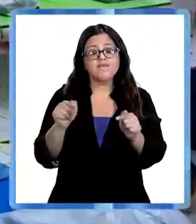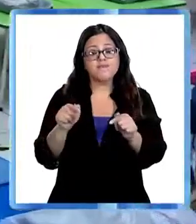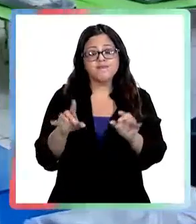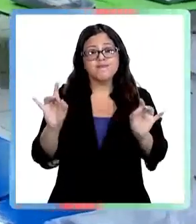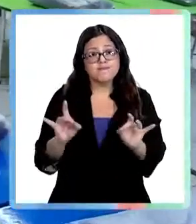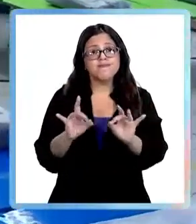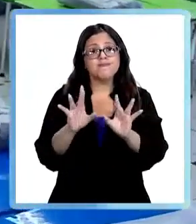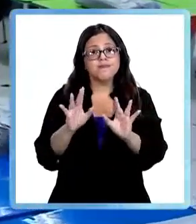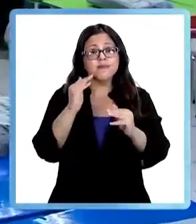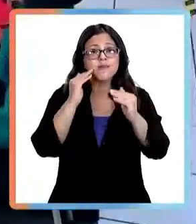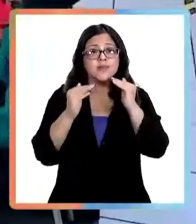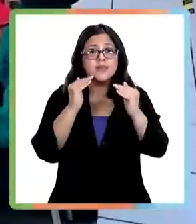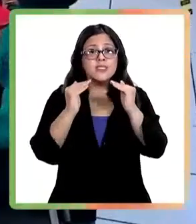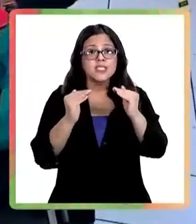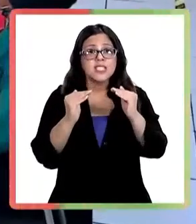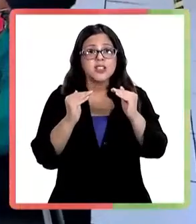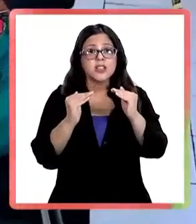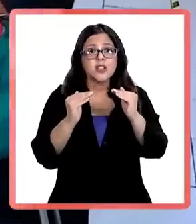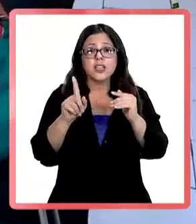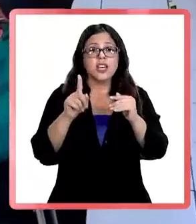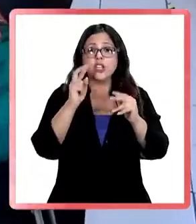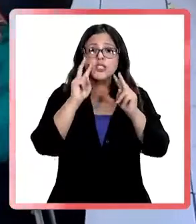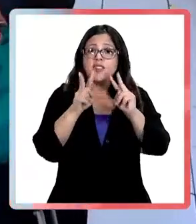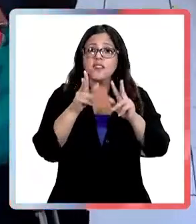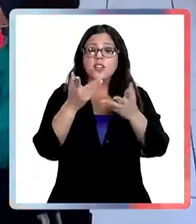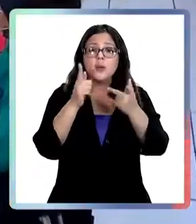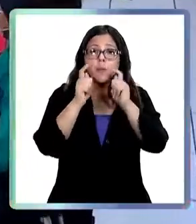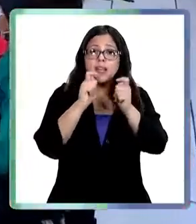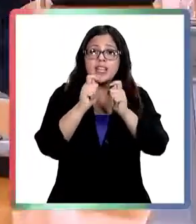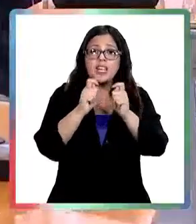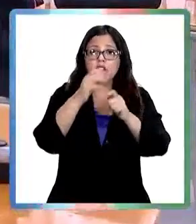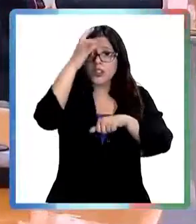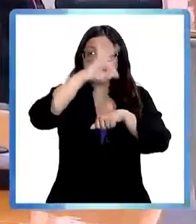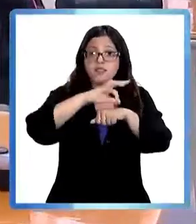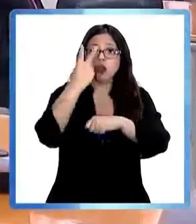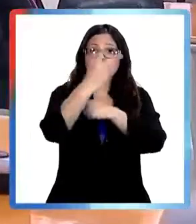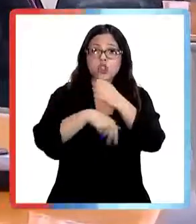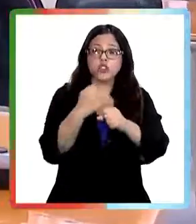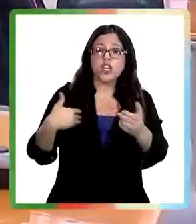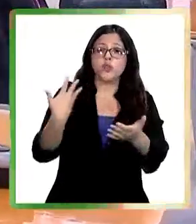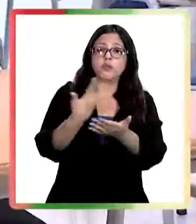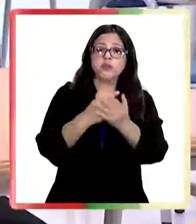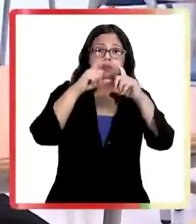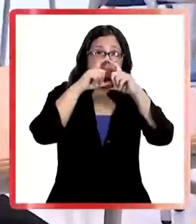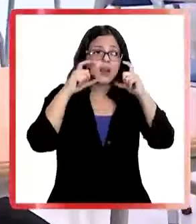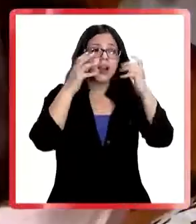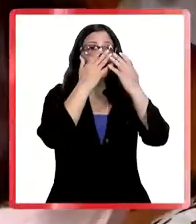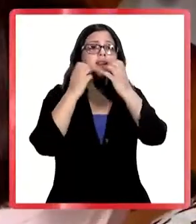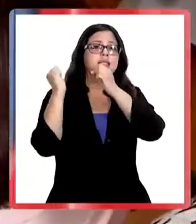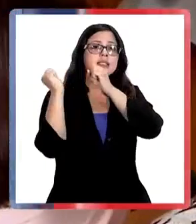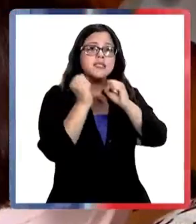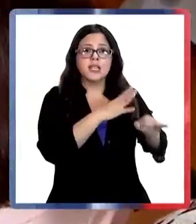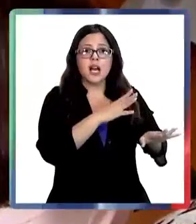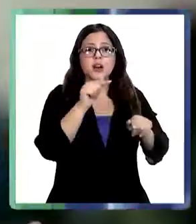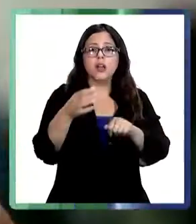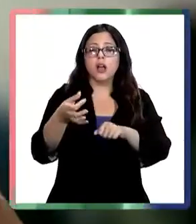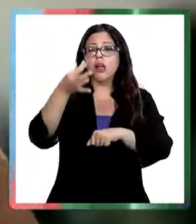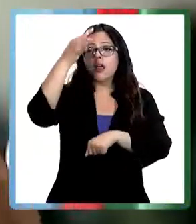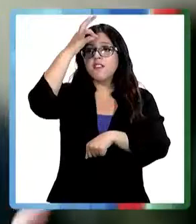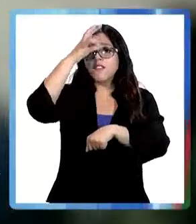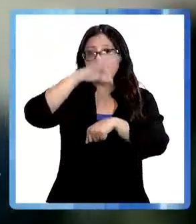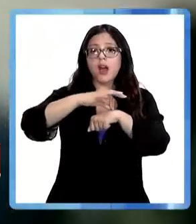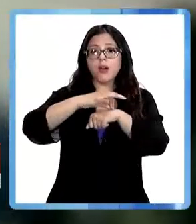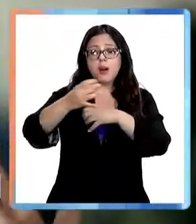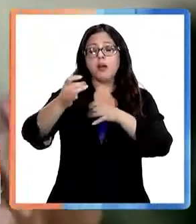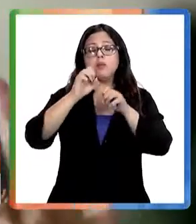posibilidad. Niños que no se habían expuesto a infecciones virales durante 2 años, que se sacan la mascarilla y se exponen a los virus y empieza